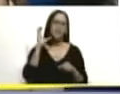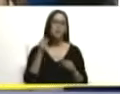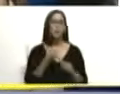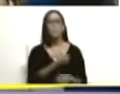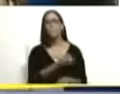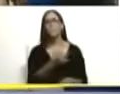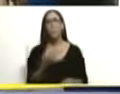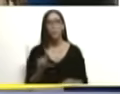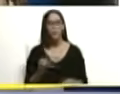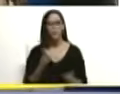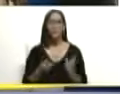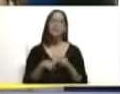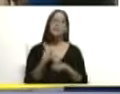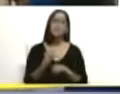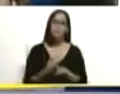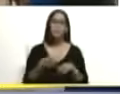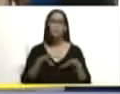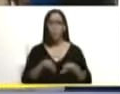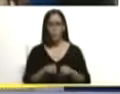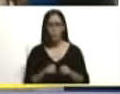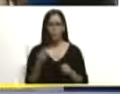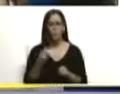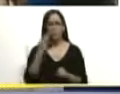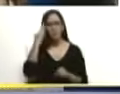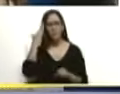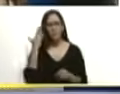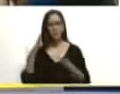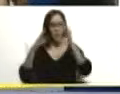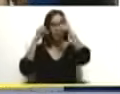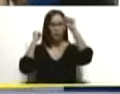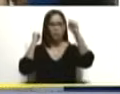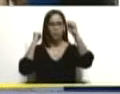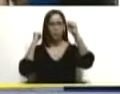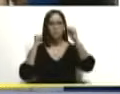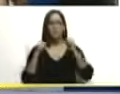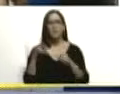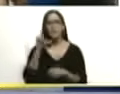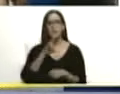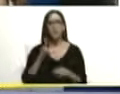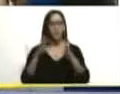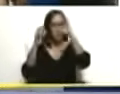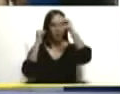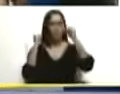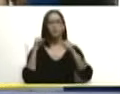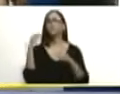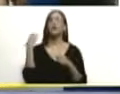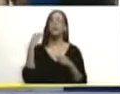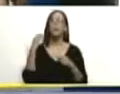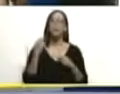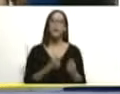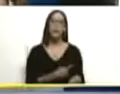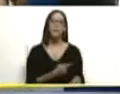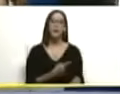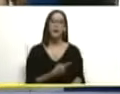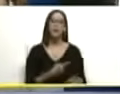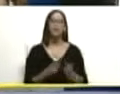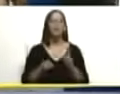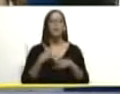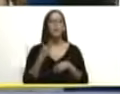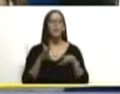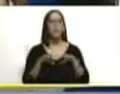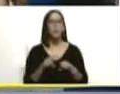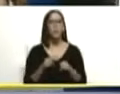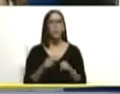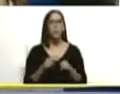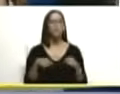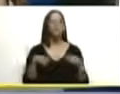múltiple que después ocupó, como ustedes saben, embajadores, querido embajador de Colombia, hermano colombiano, después ocupó